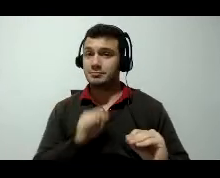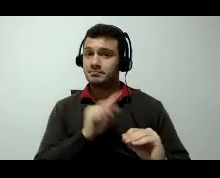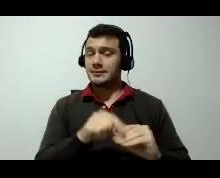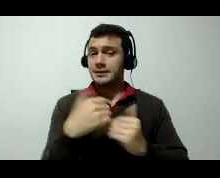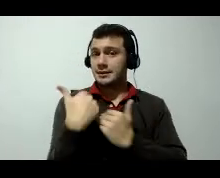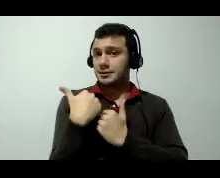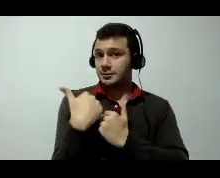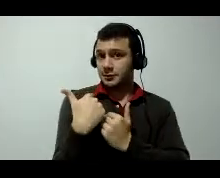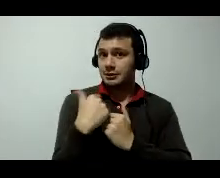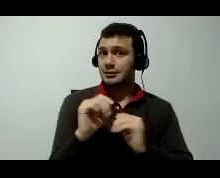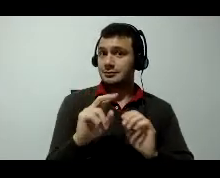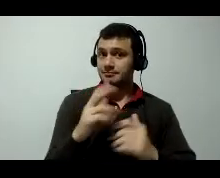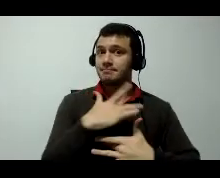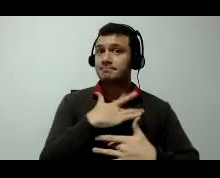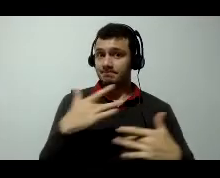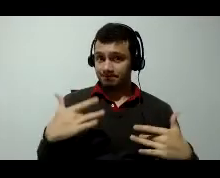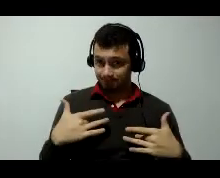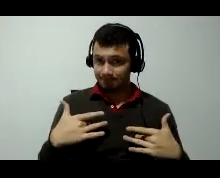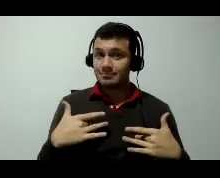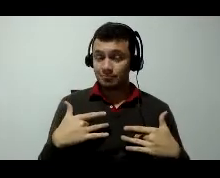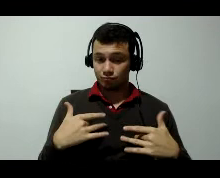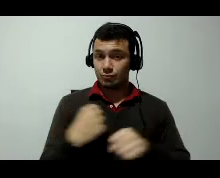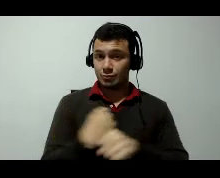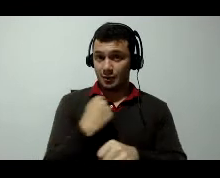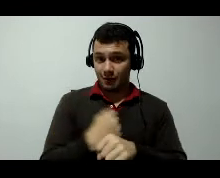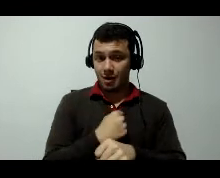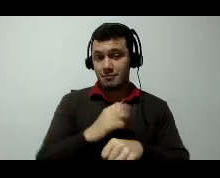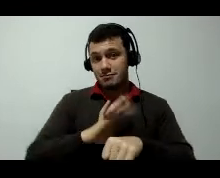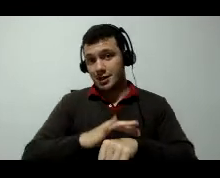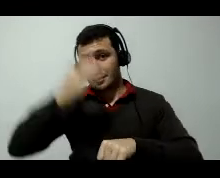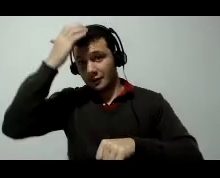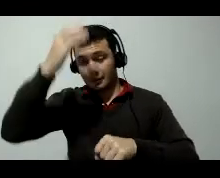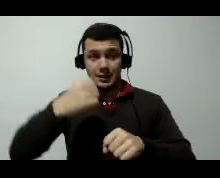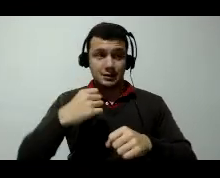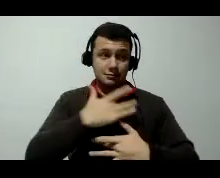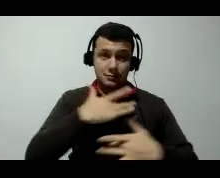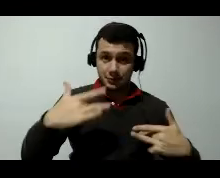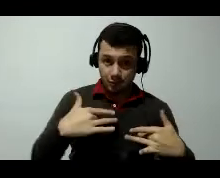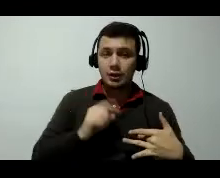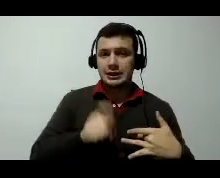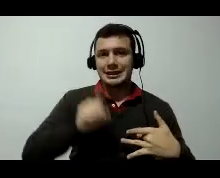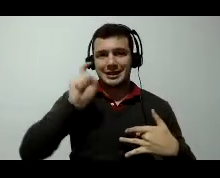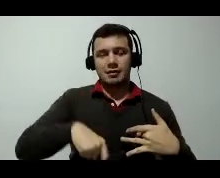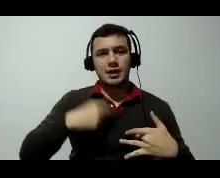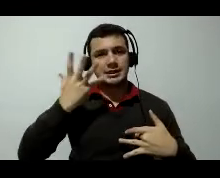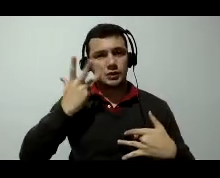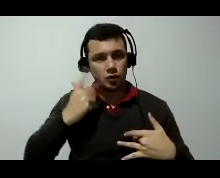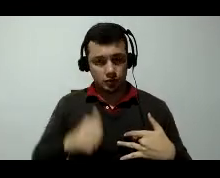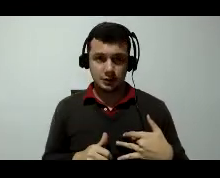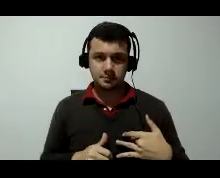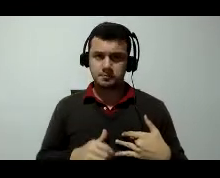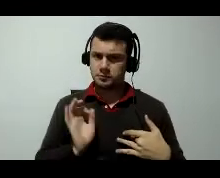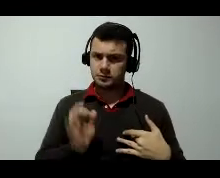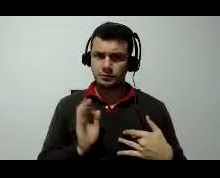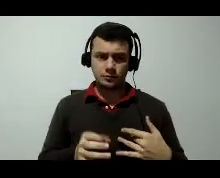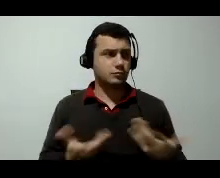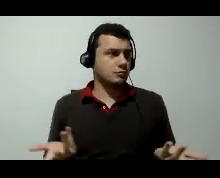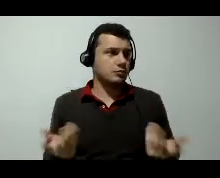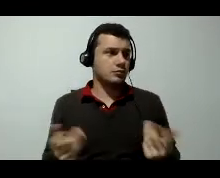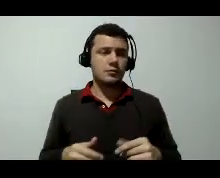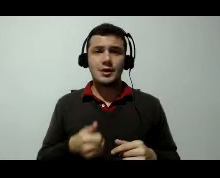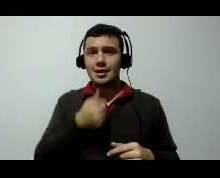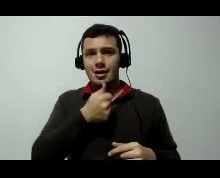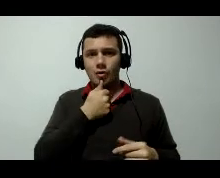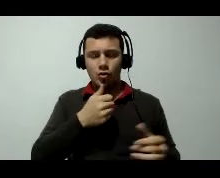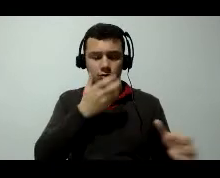andar con estos elementos. A veces no saben cómo hacer para, entonces cada vez que tomo agua me tengo que retirar la mascarilla y botarla. Y si voy